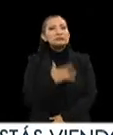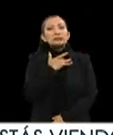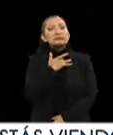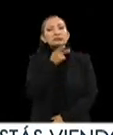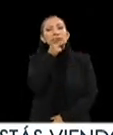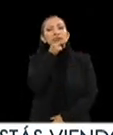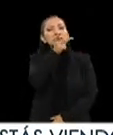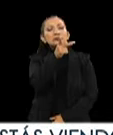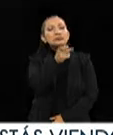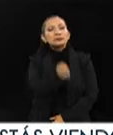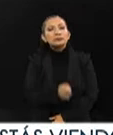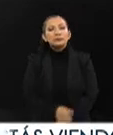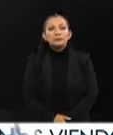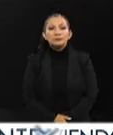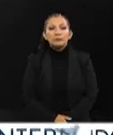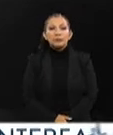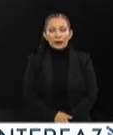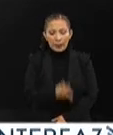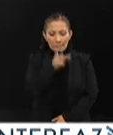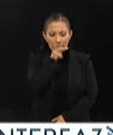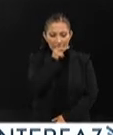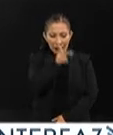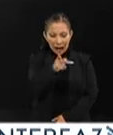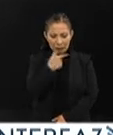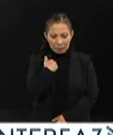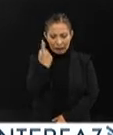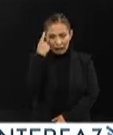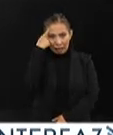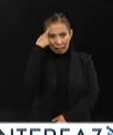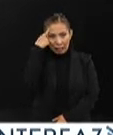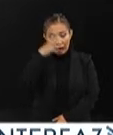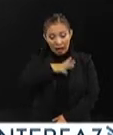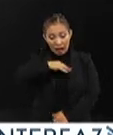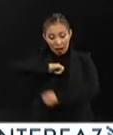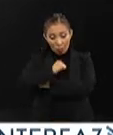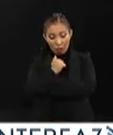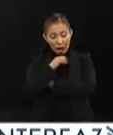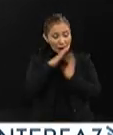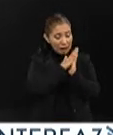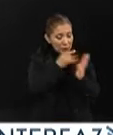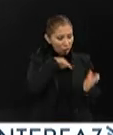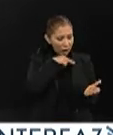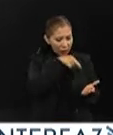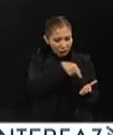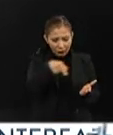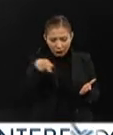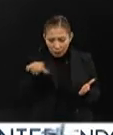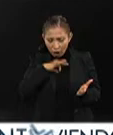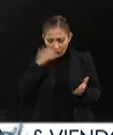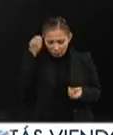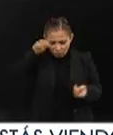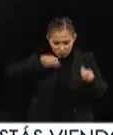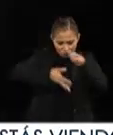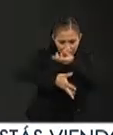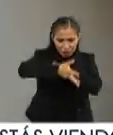Sentir las palabras. Que las palabras las traemos en la cabeza y están en los libros. Podemos hacer un intercambio.